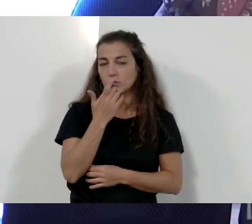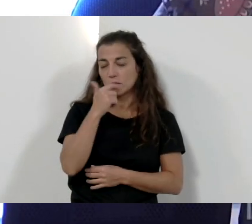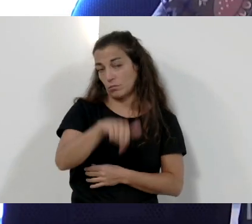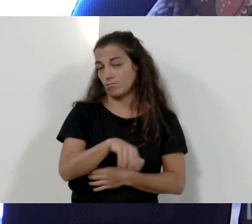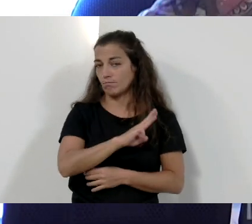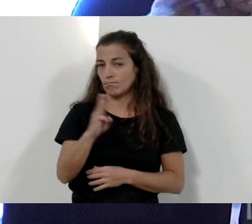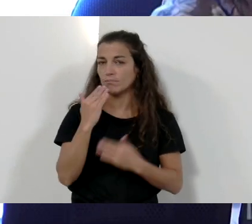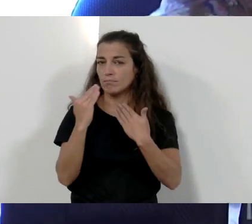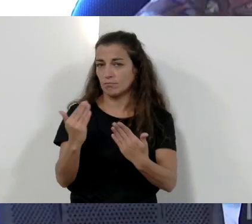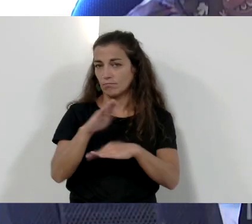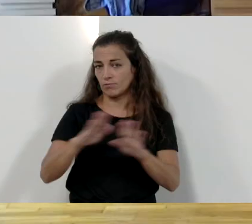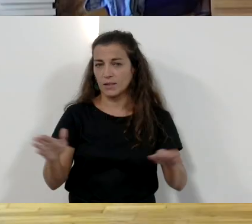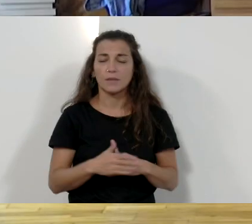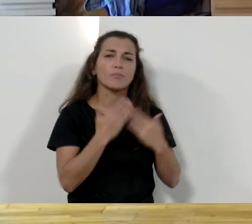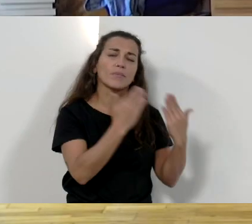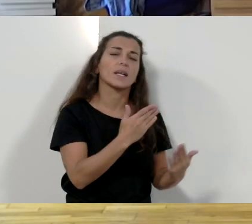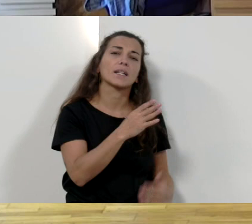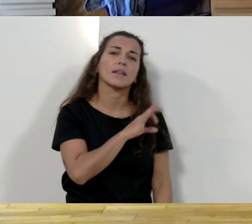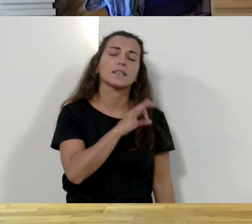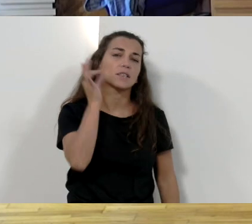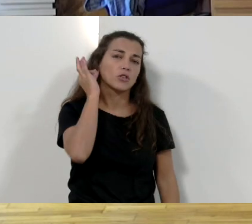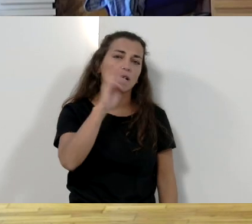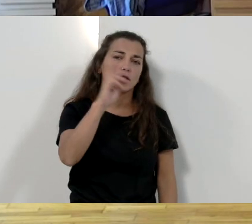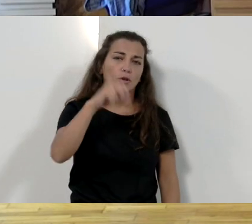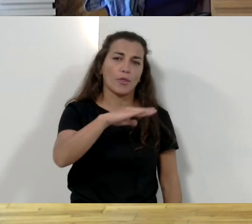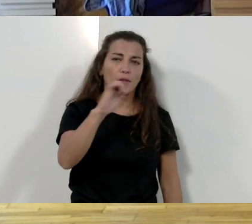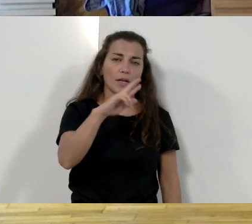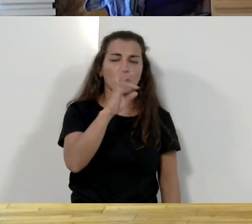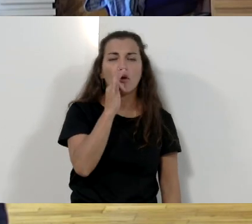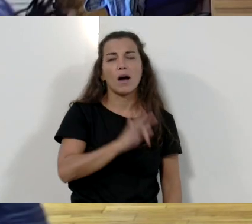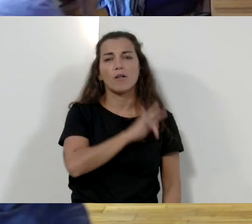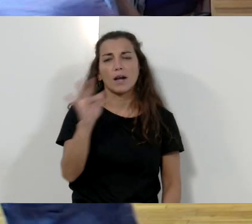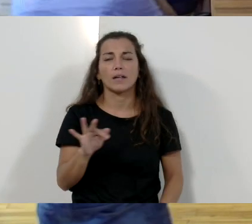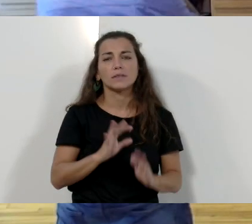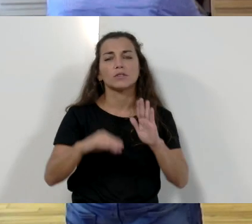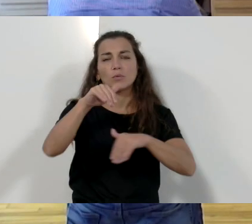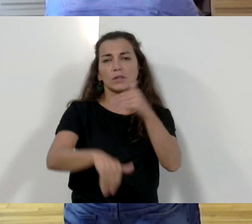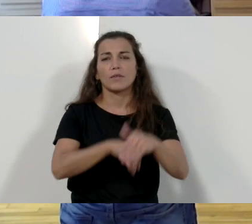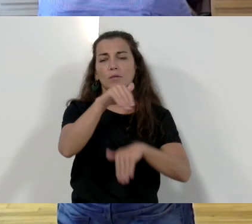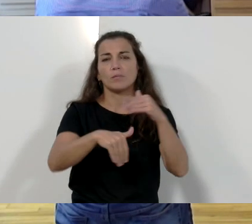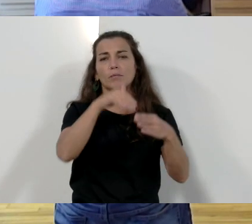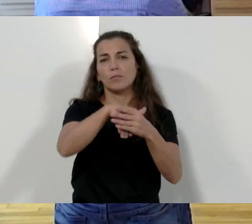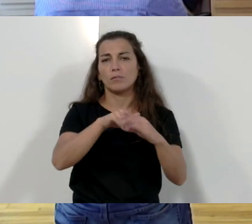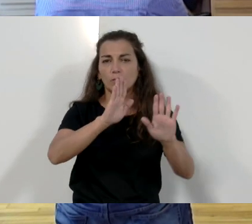gracias. Muchísimas gracias, señora Roncero, y pasamos a la votación de este punto. ¿Votos a favor?